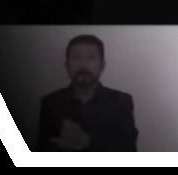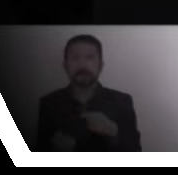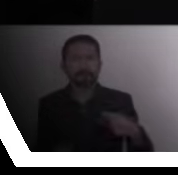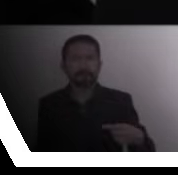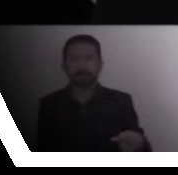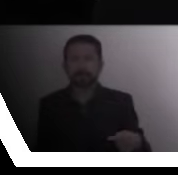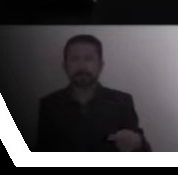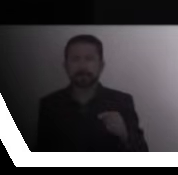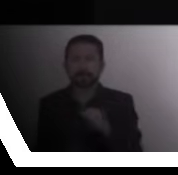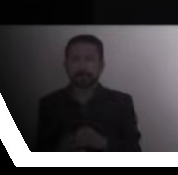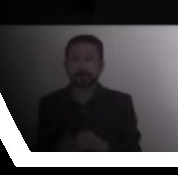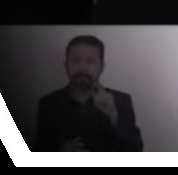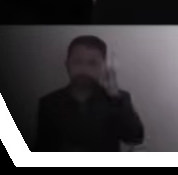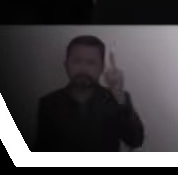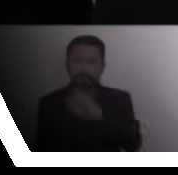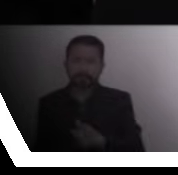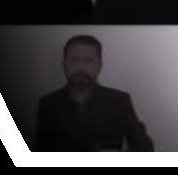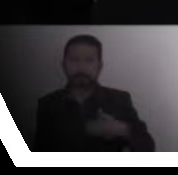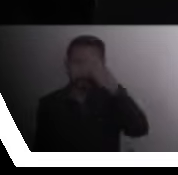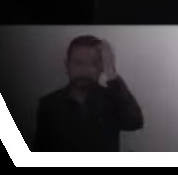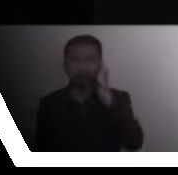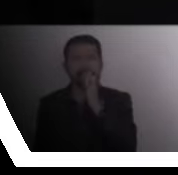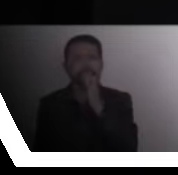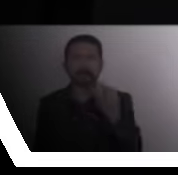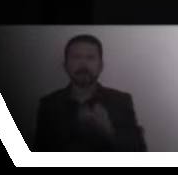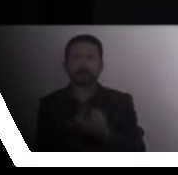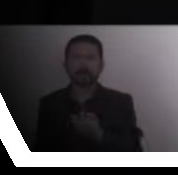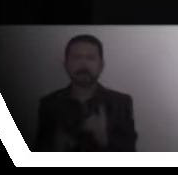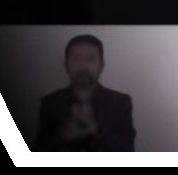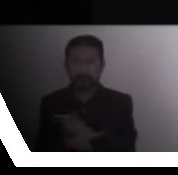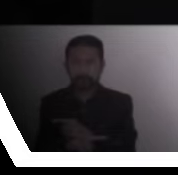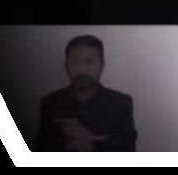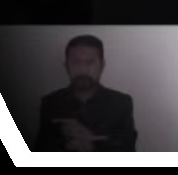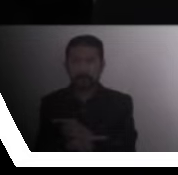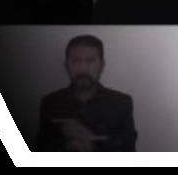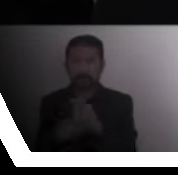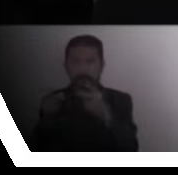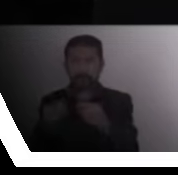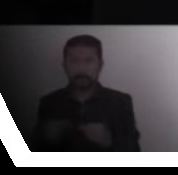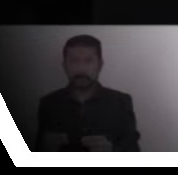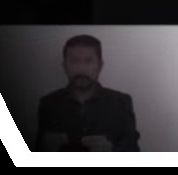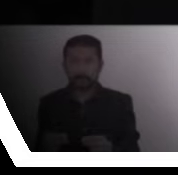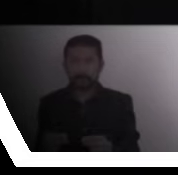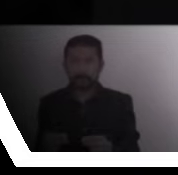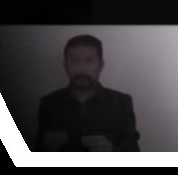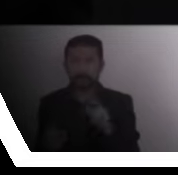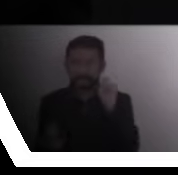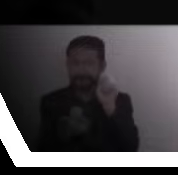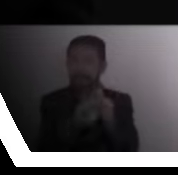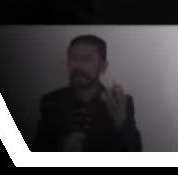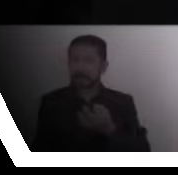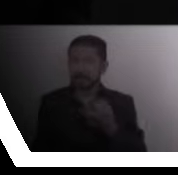pues a iniciativa del presidente de la república cualquier necesidad o modificación al presupuesto que sea estrictamente